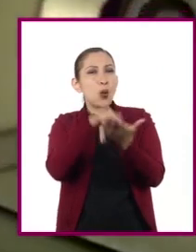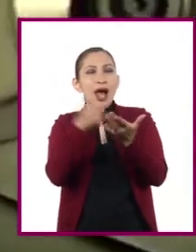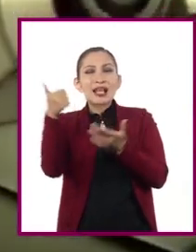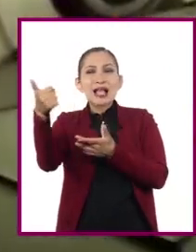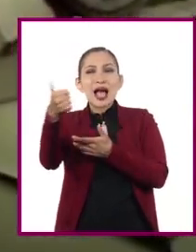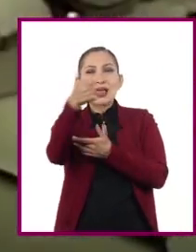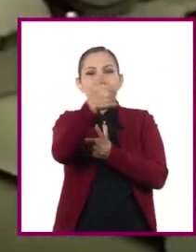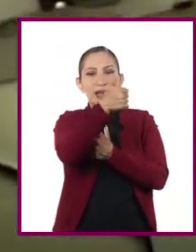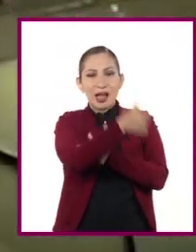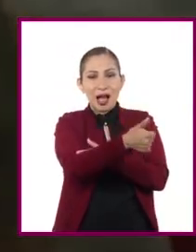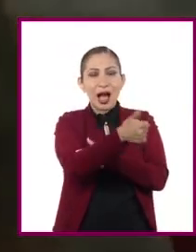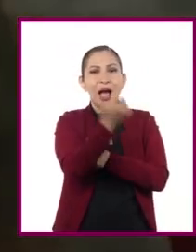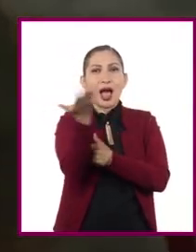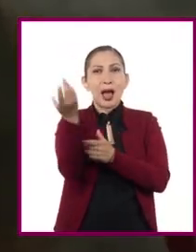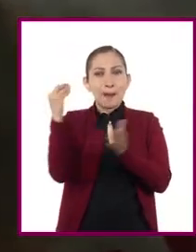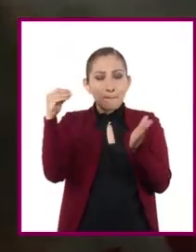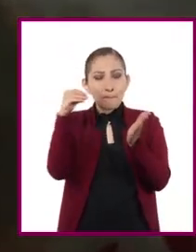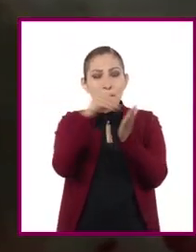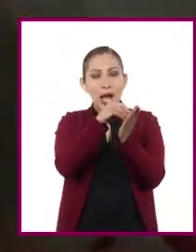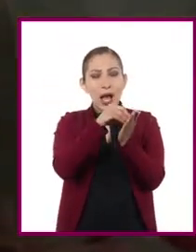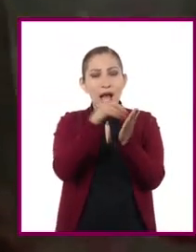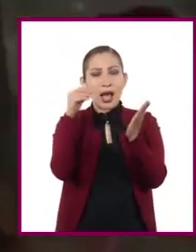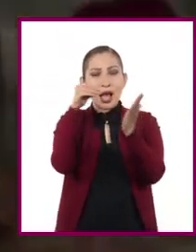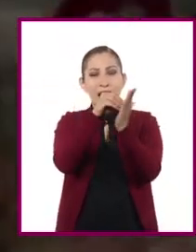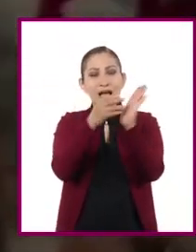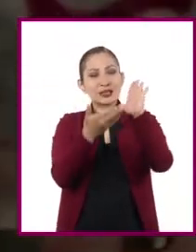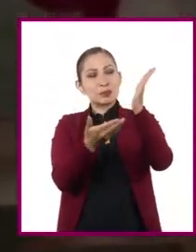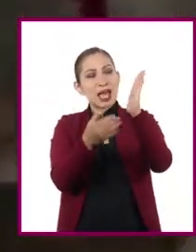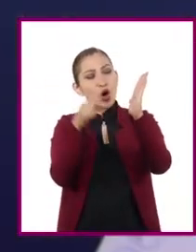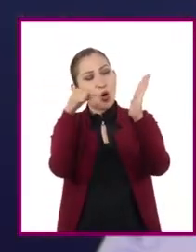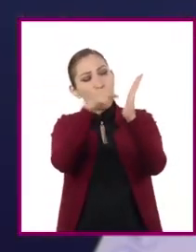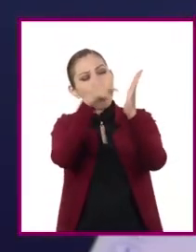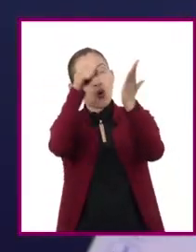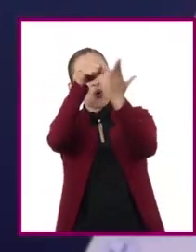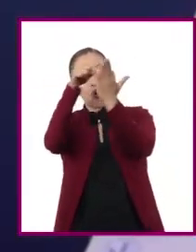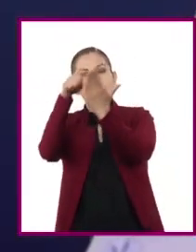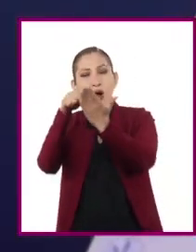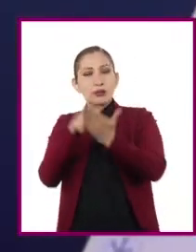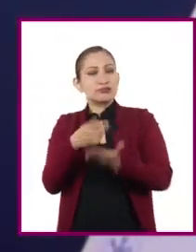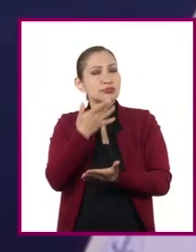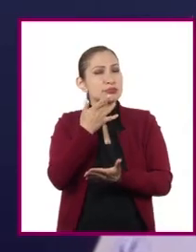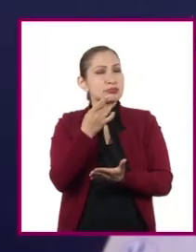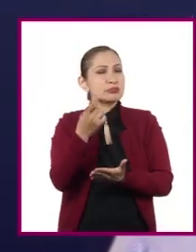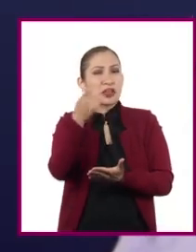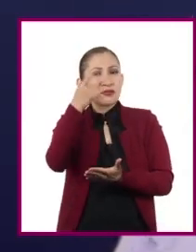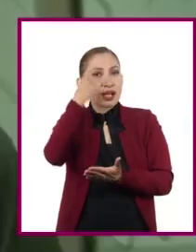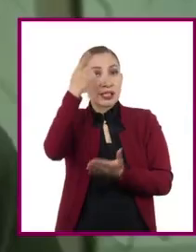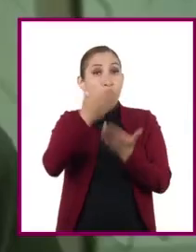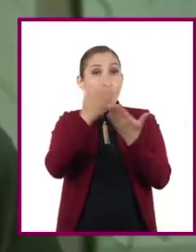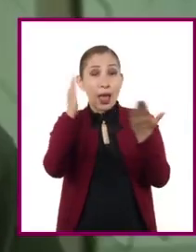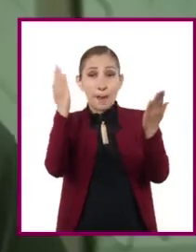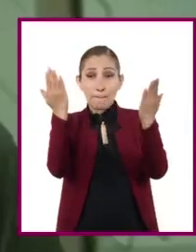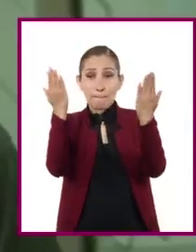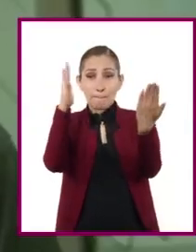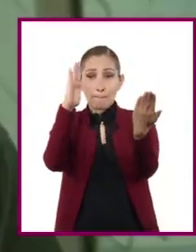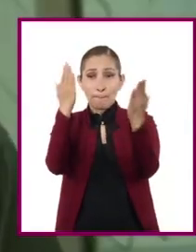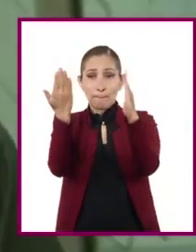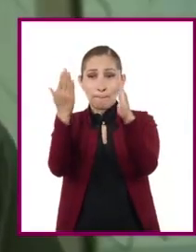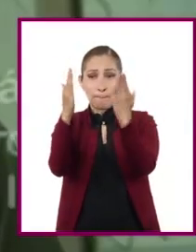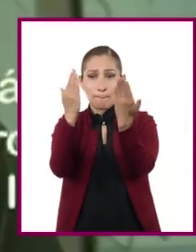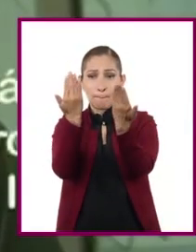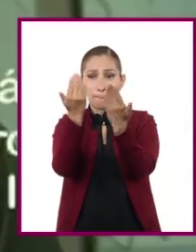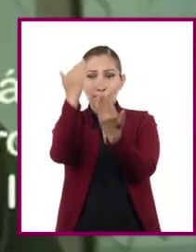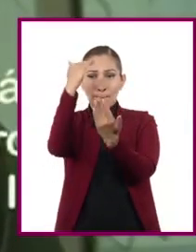de cada mancha producida por cada espejo, y es muy fácil ahora mover los espejos hasta que